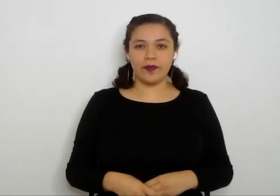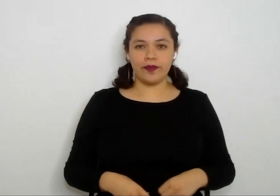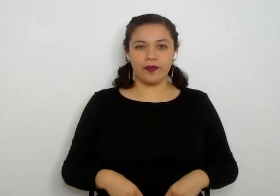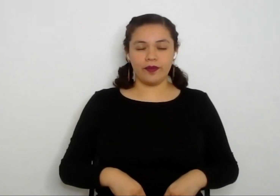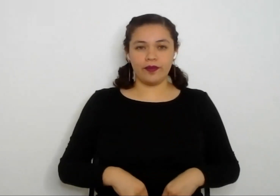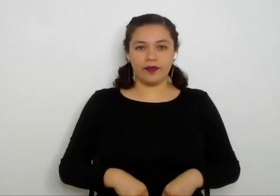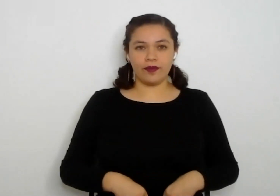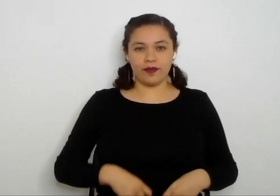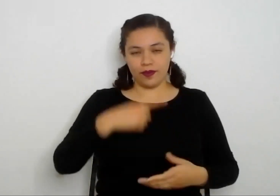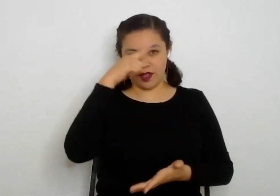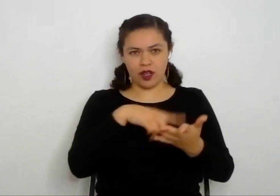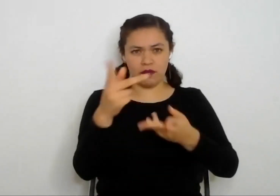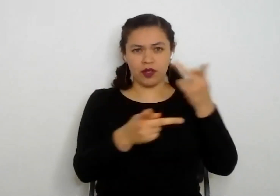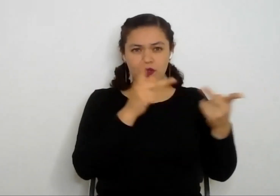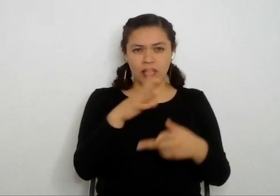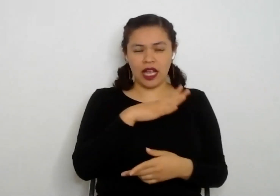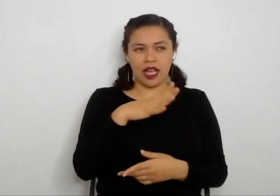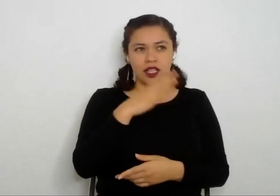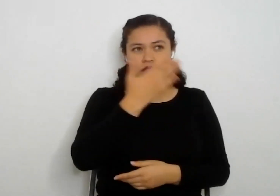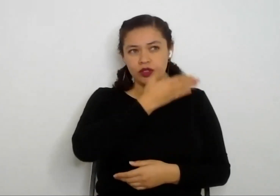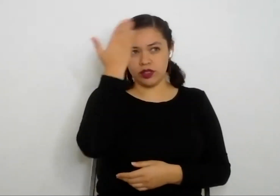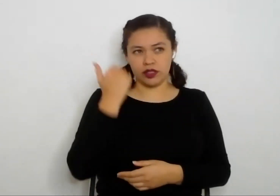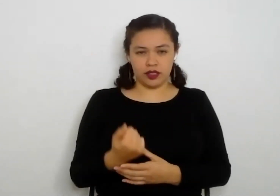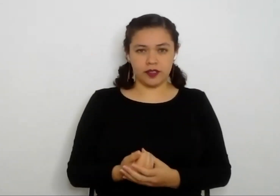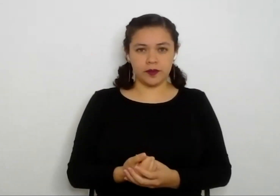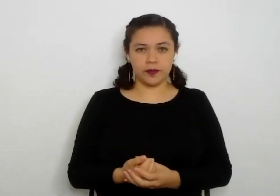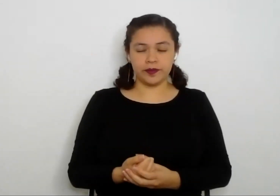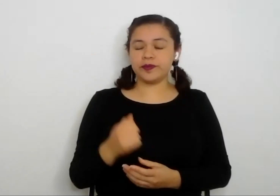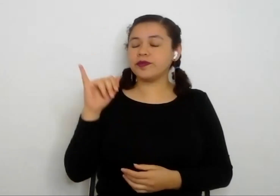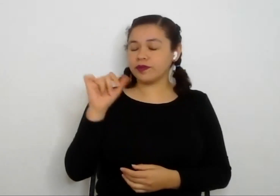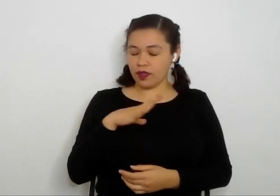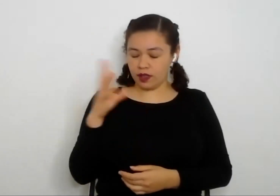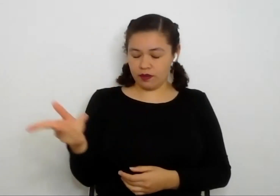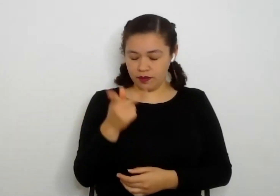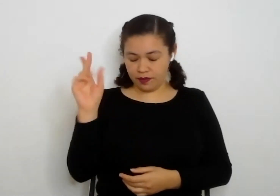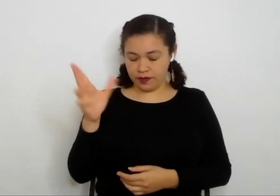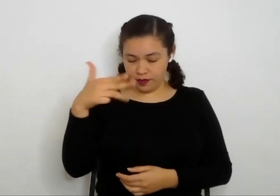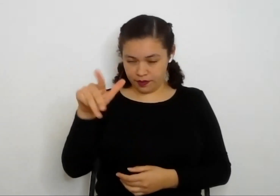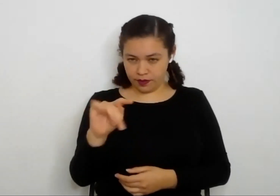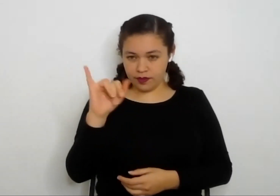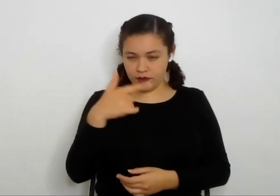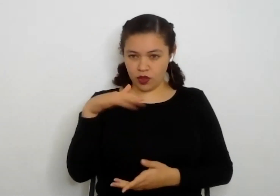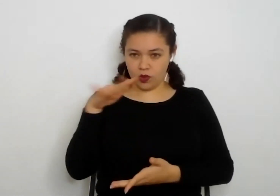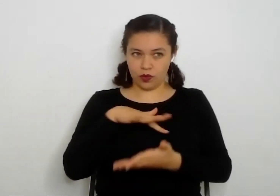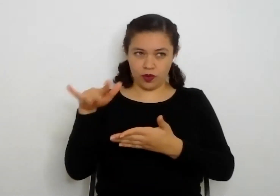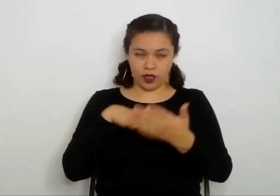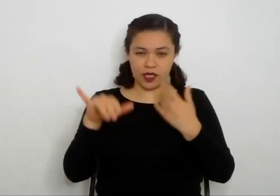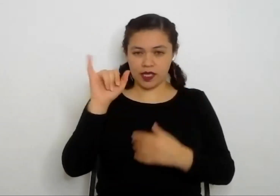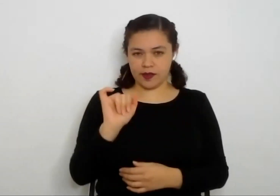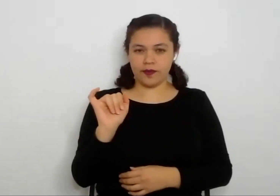Creo que ahí había preguntas, no sé si... Sí, hay preguntas en el chat. ¿Me va a permitir leerlas, licenciado?